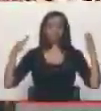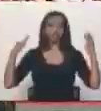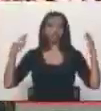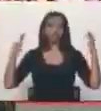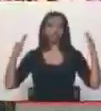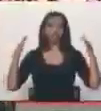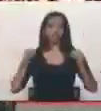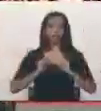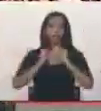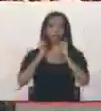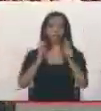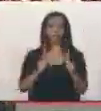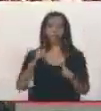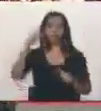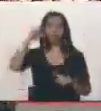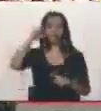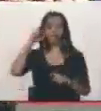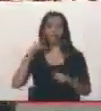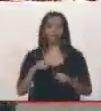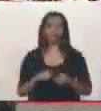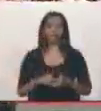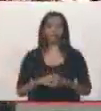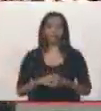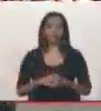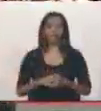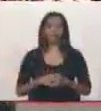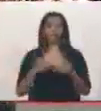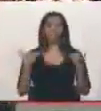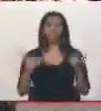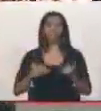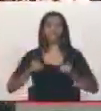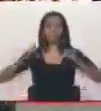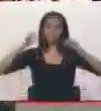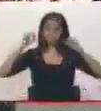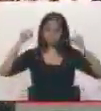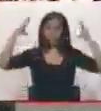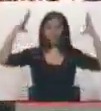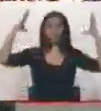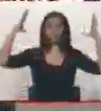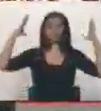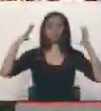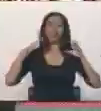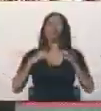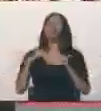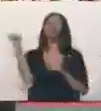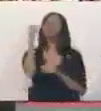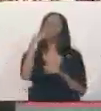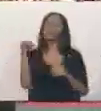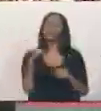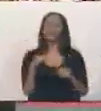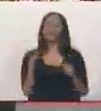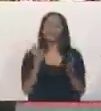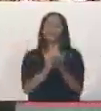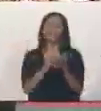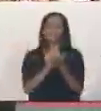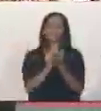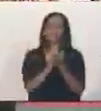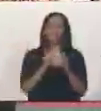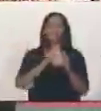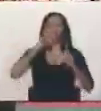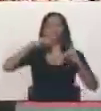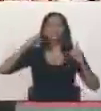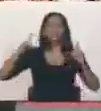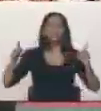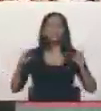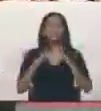Ha comenzado el día y ya encendió Termozulia para empezar a estabilizar el sistema eléctrico de